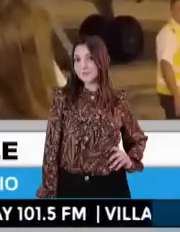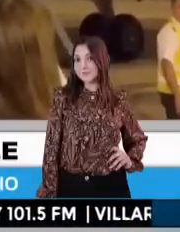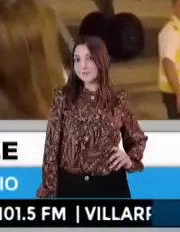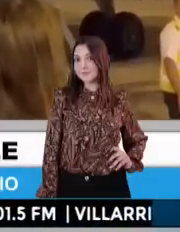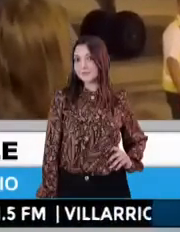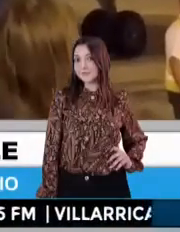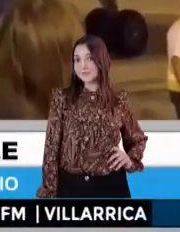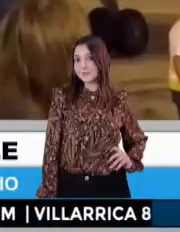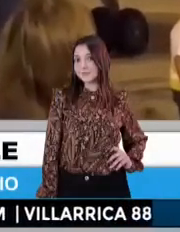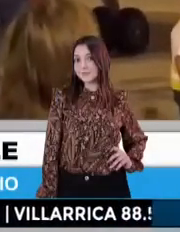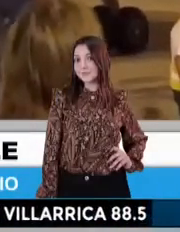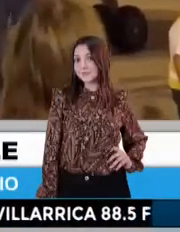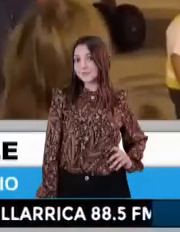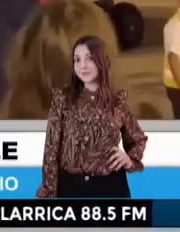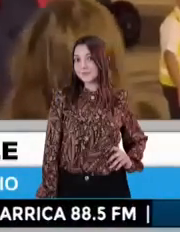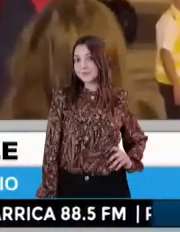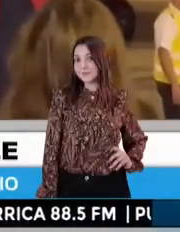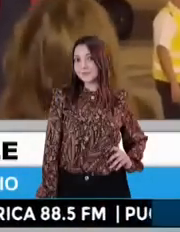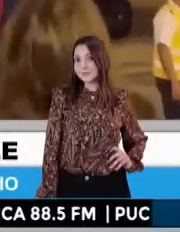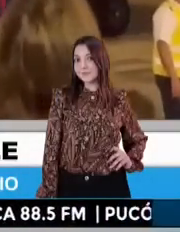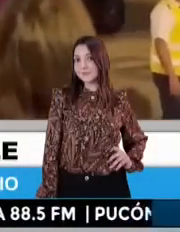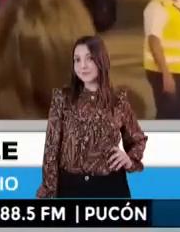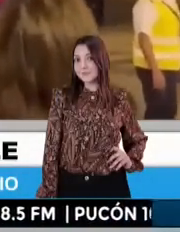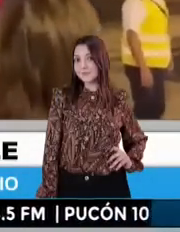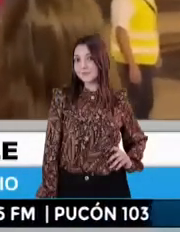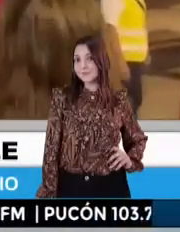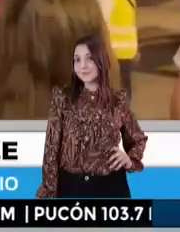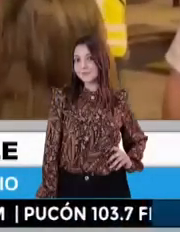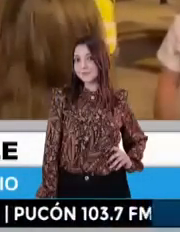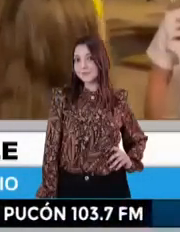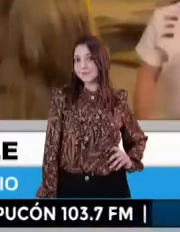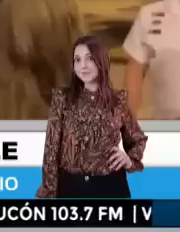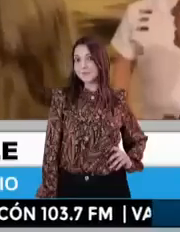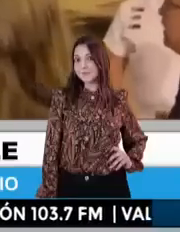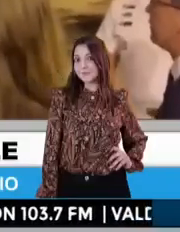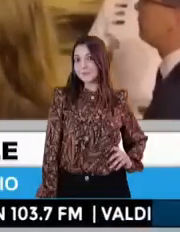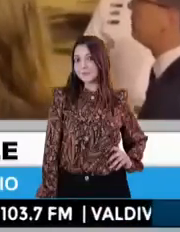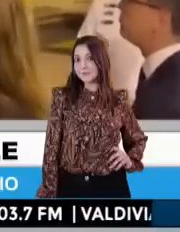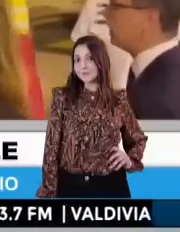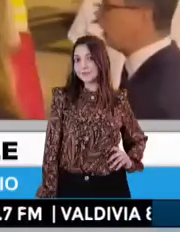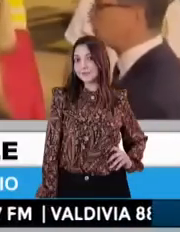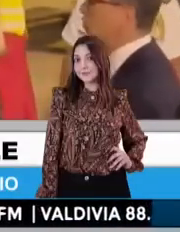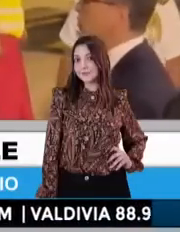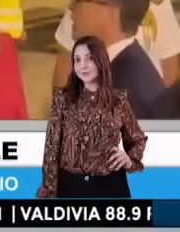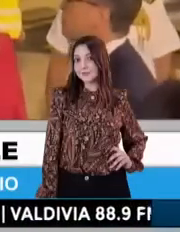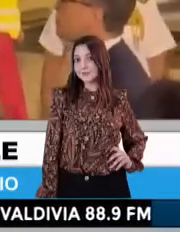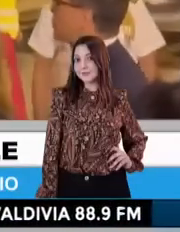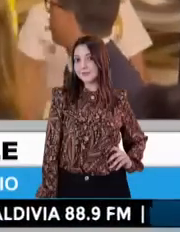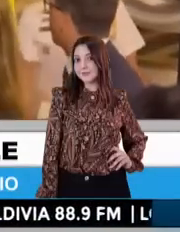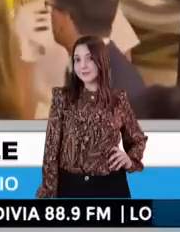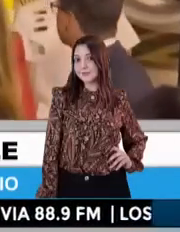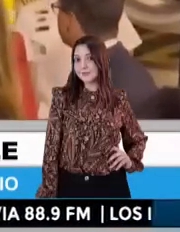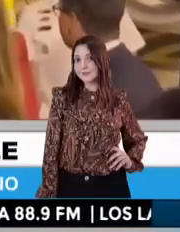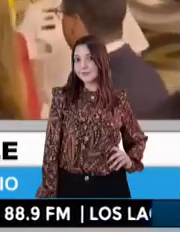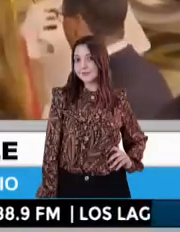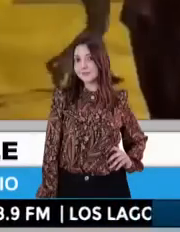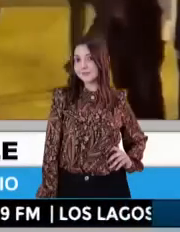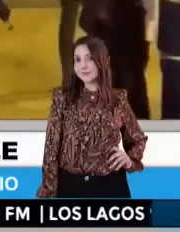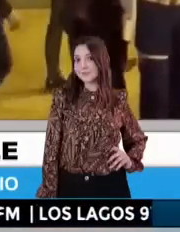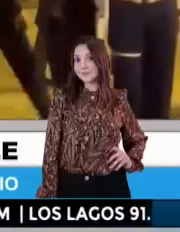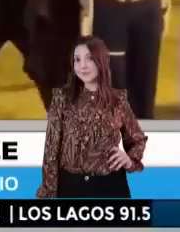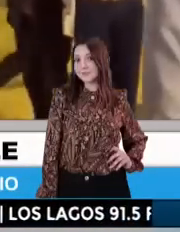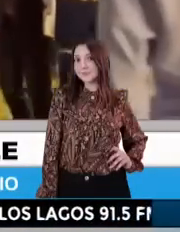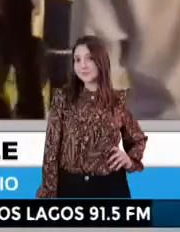Efectivamente, las señales que ha entregado Lula a Nicolás Maduro han sido sumamente importantes. De hecho, el día de ayer se le recibió con honores